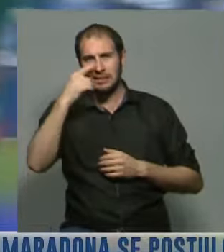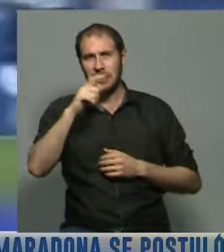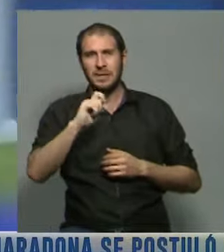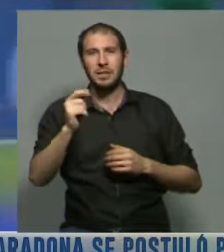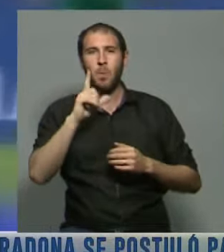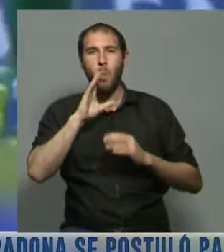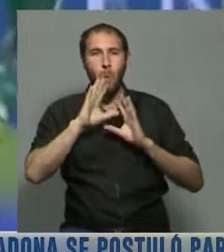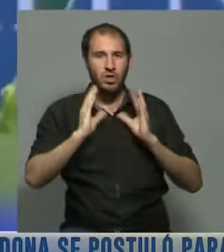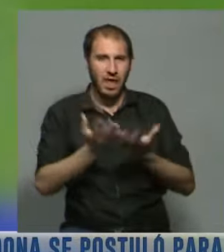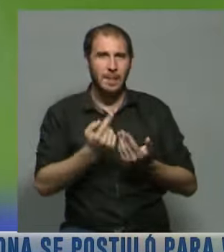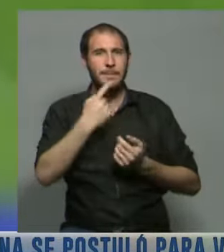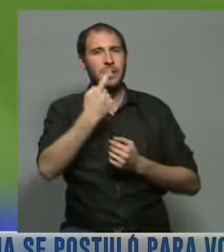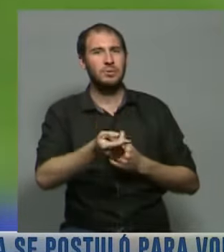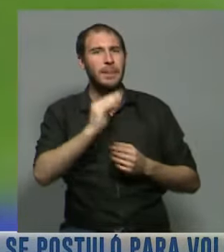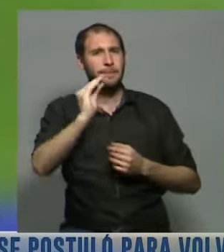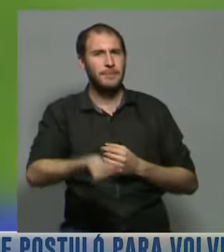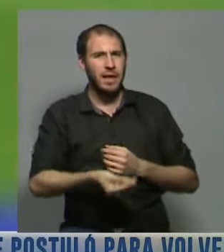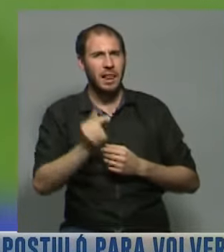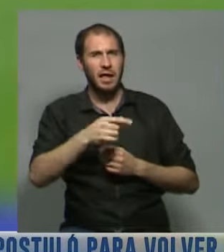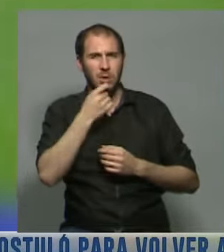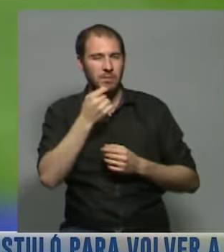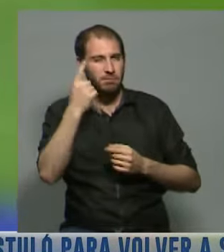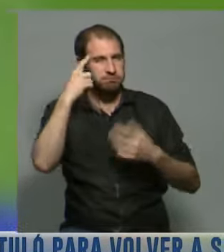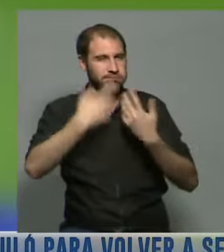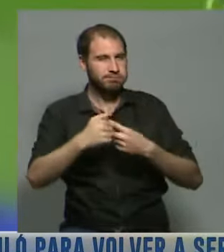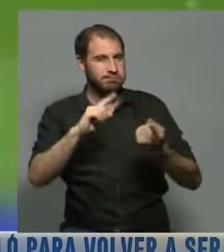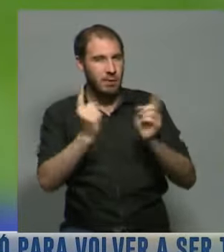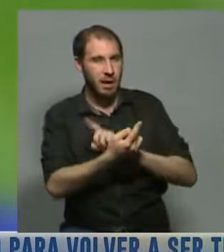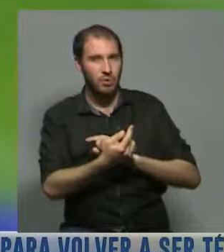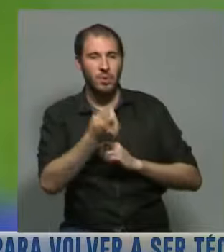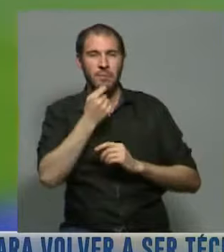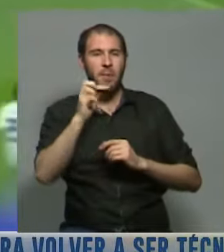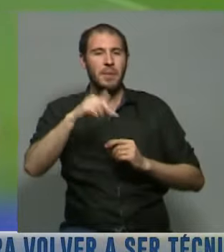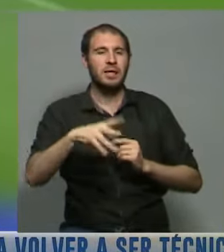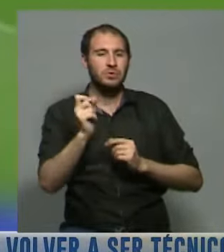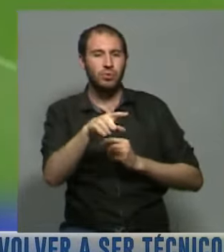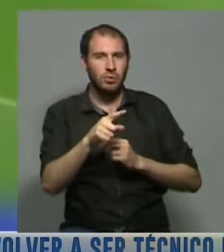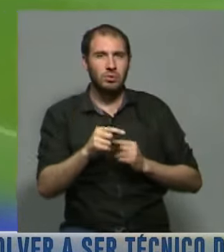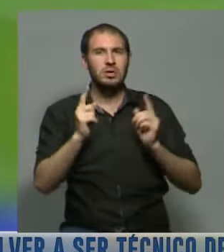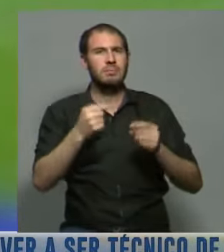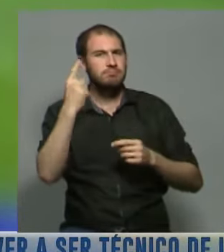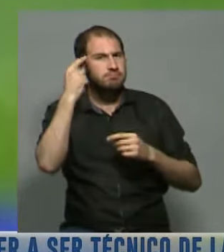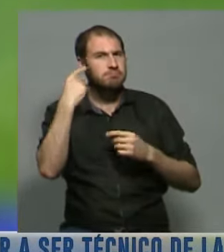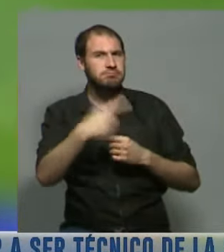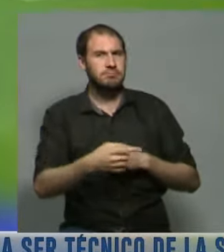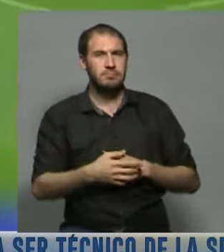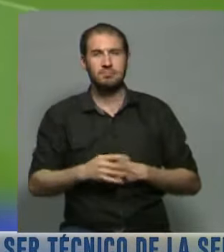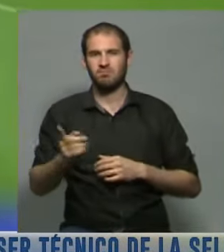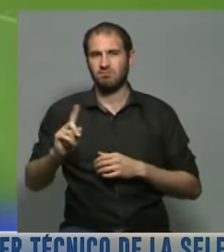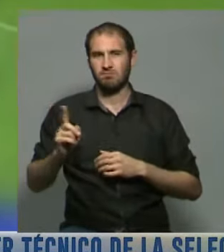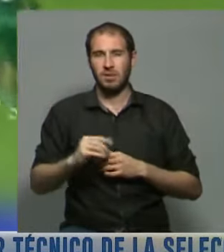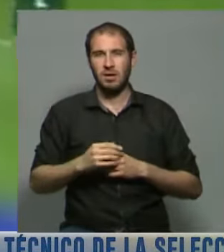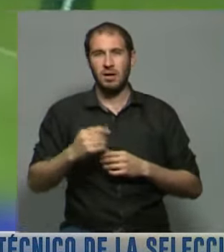Mundial, te quiero preguntar si esta derrota te lleva a algún replanteo en cuanto a tu planificación y a lo que tenés pensado. No,